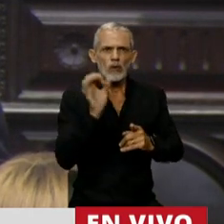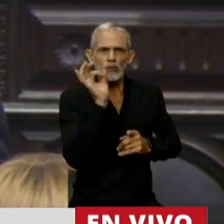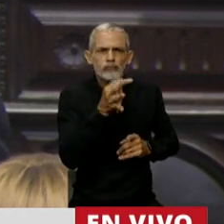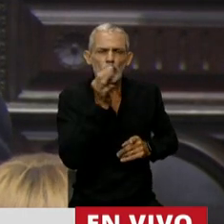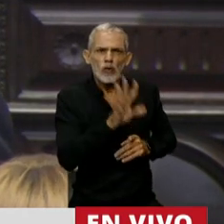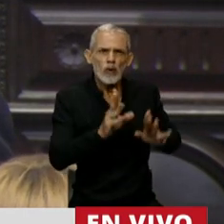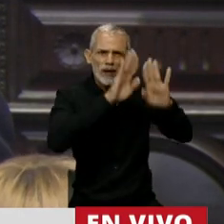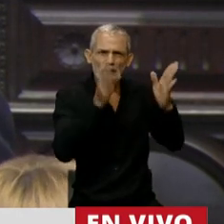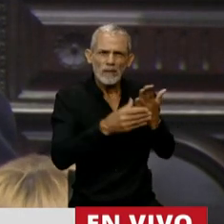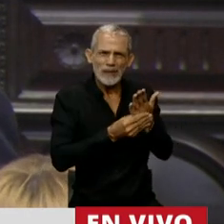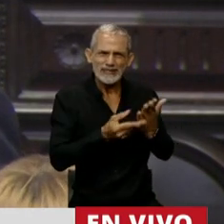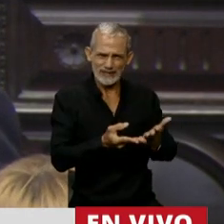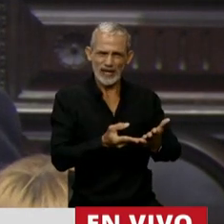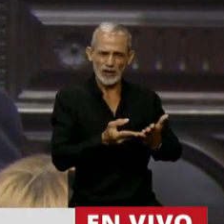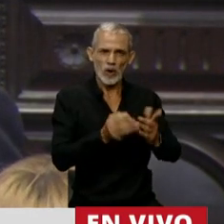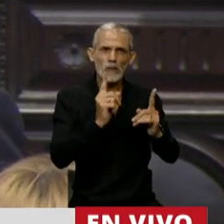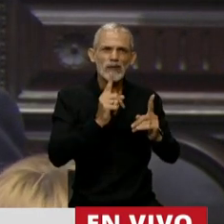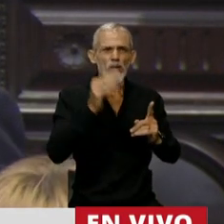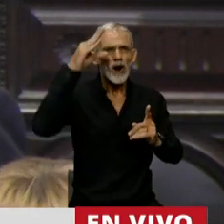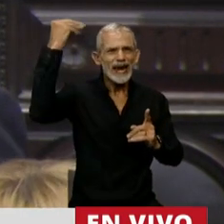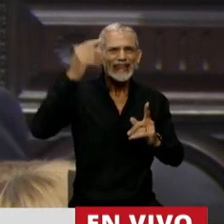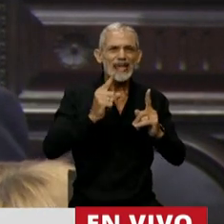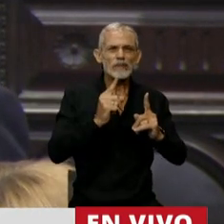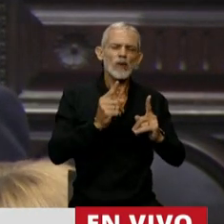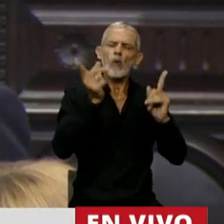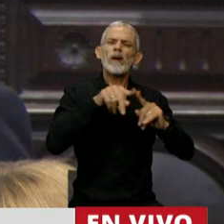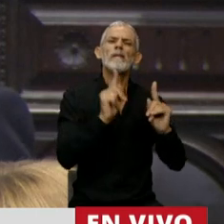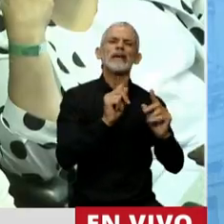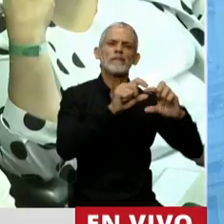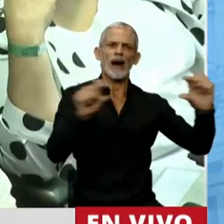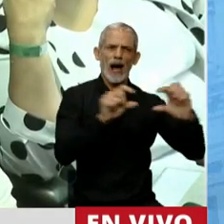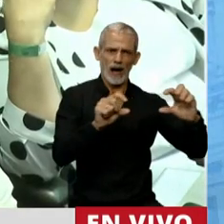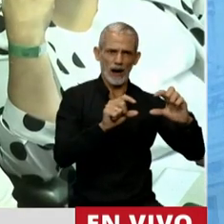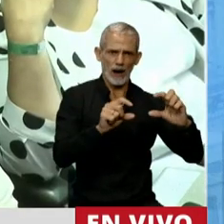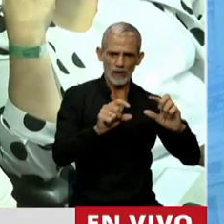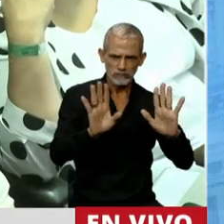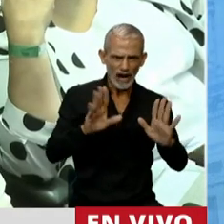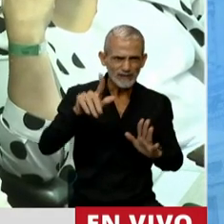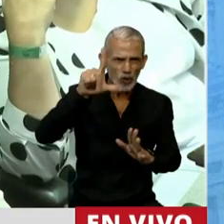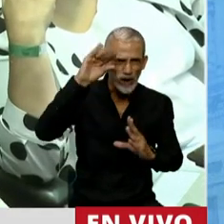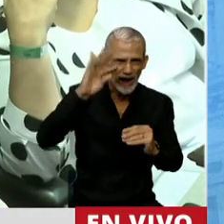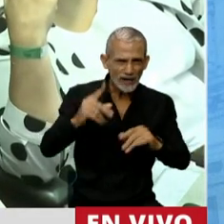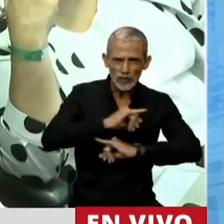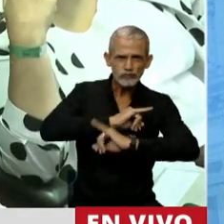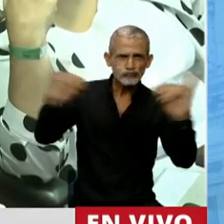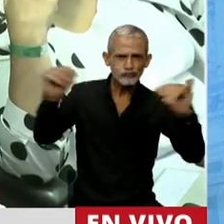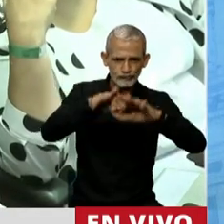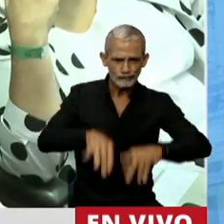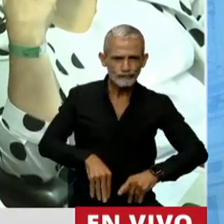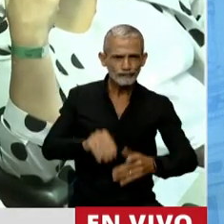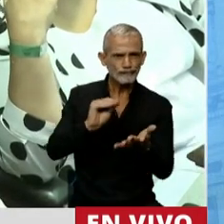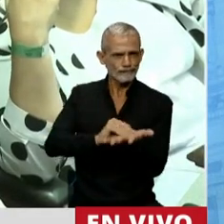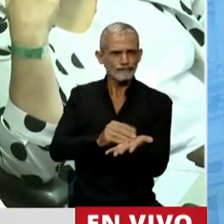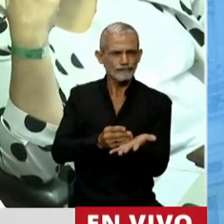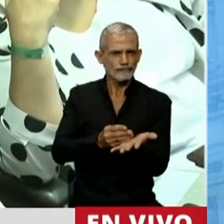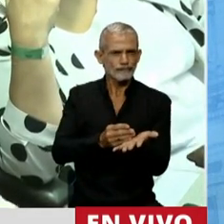aquella fórmula de la administración de Cristina Fernández de Kirchner. Y lo comunicaron de esa manera. Pero